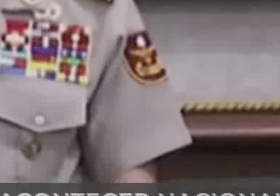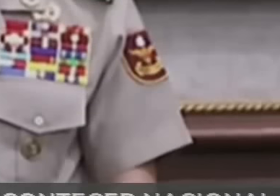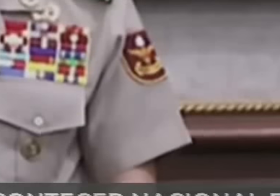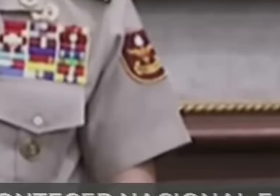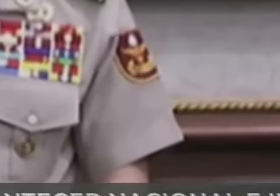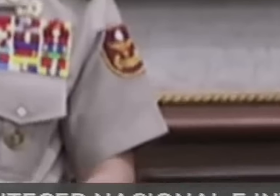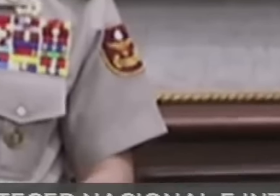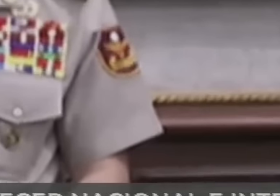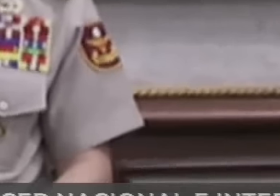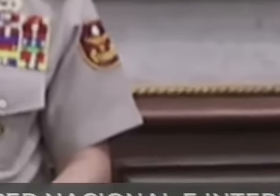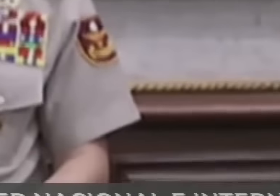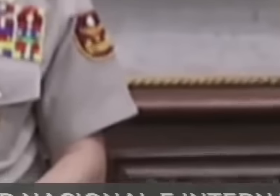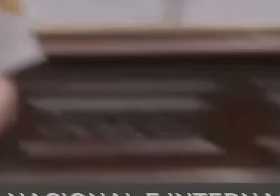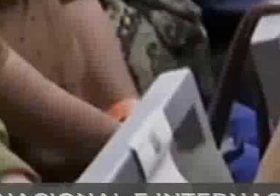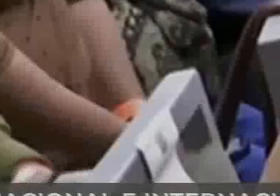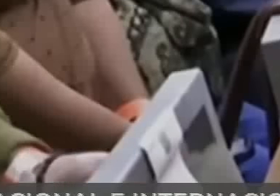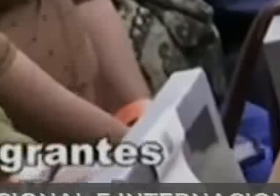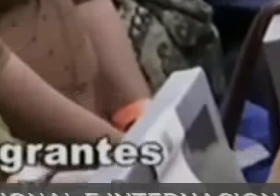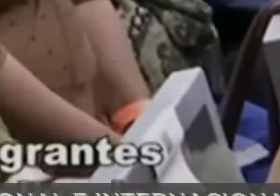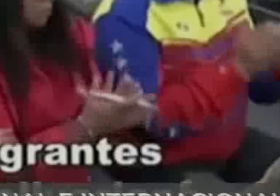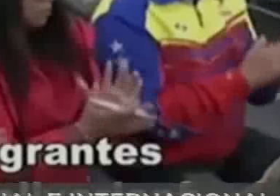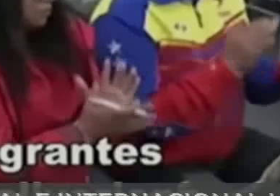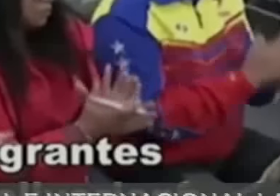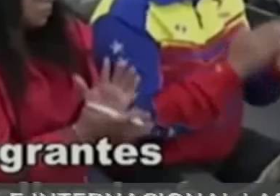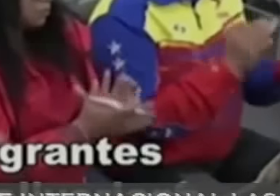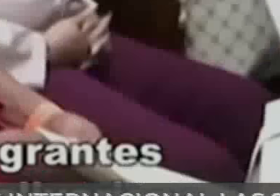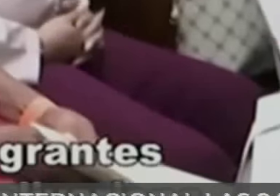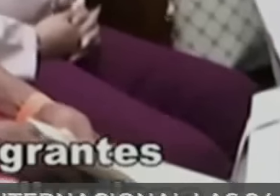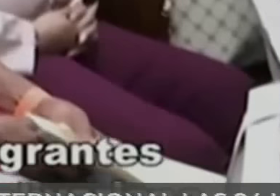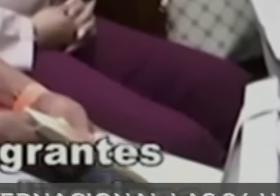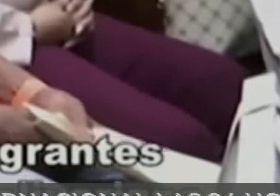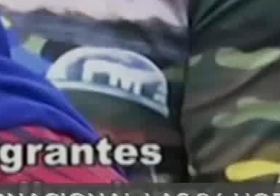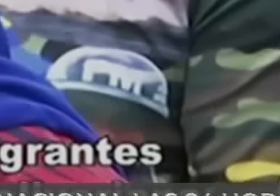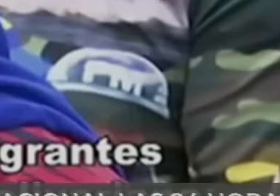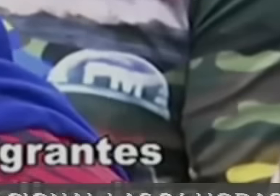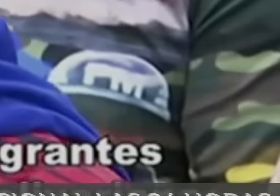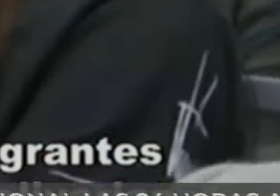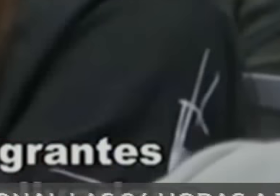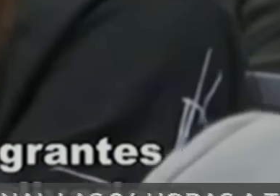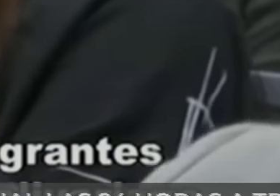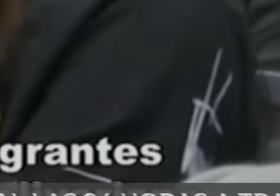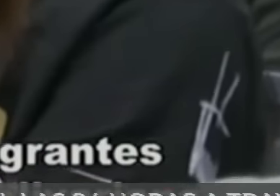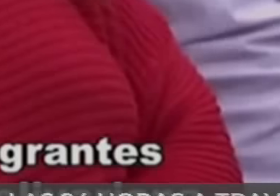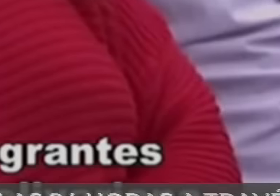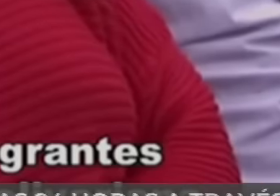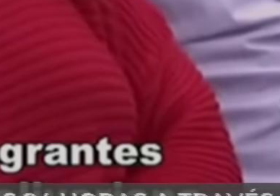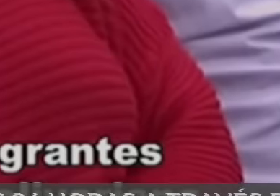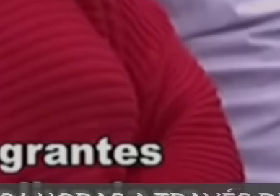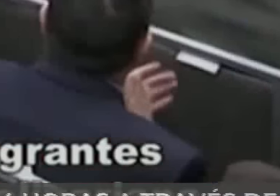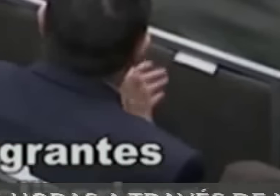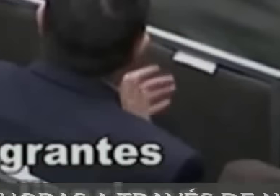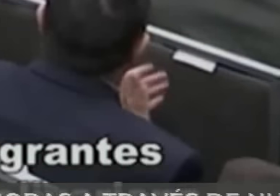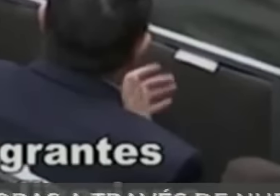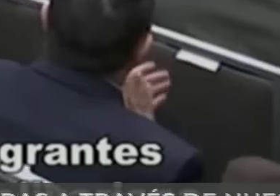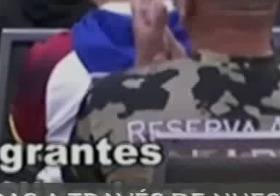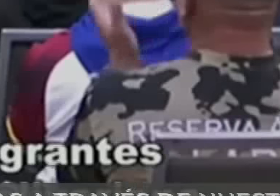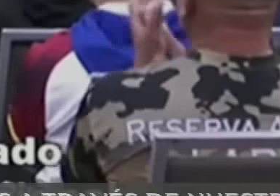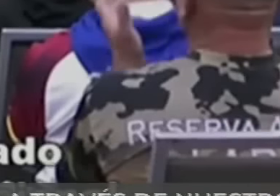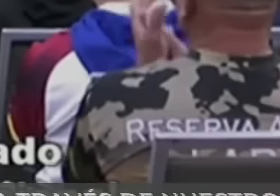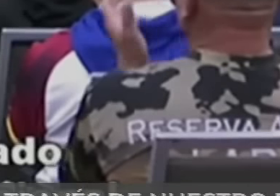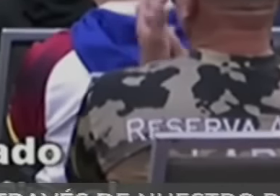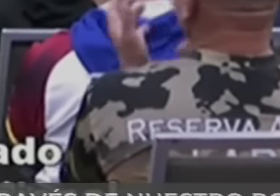el presidente de la República, Nicolás Maduro, sostuvo una reunión de trabajo con integrantes de las 5 generaciones de la Revolución